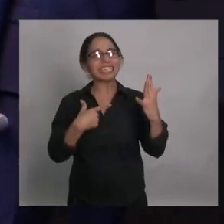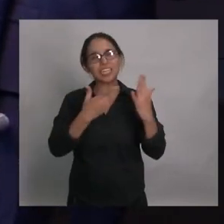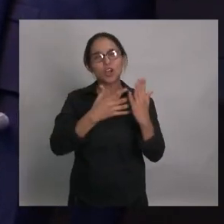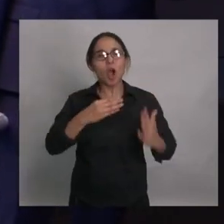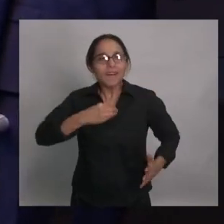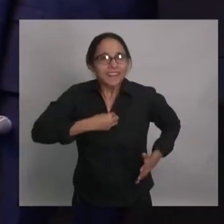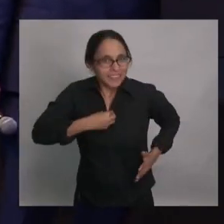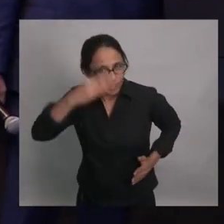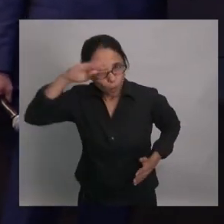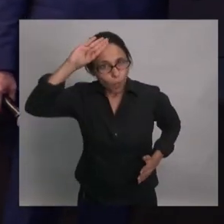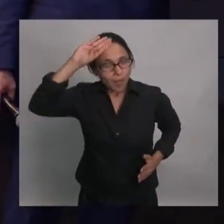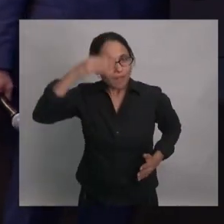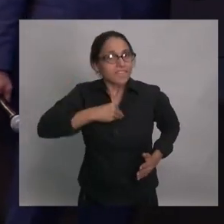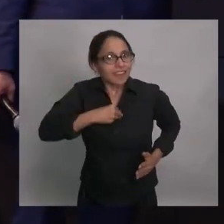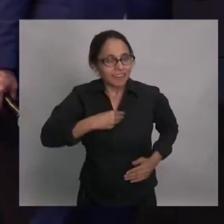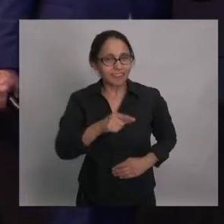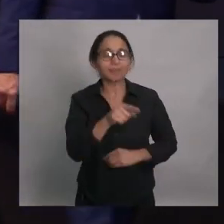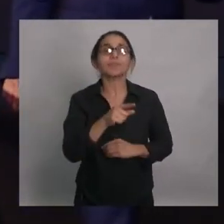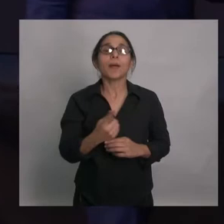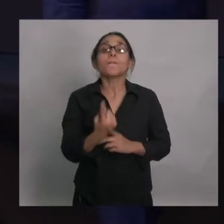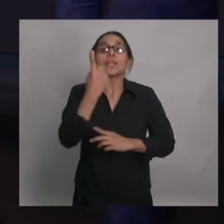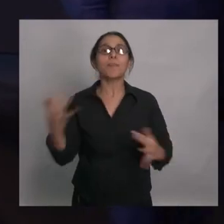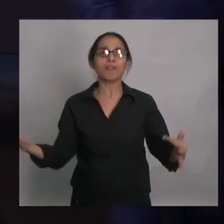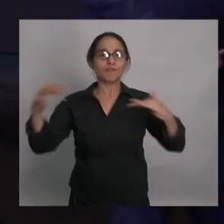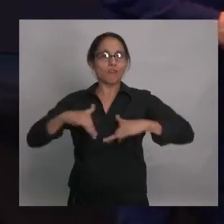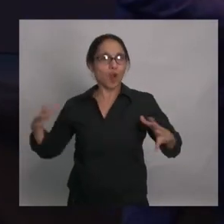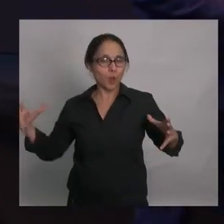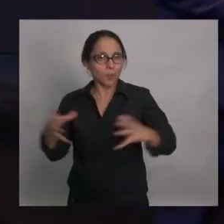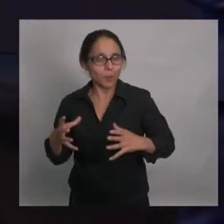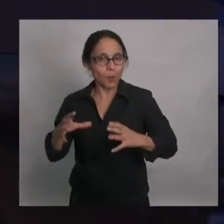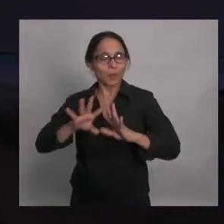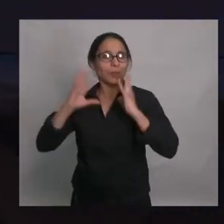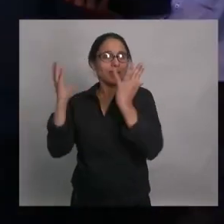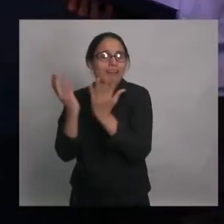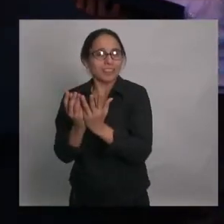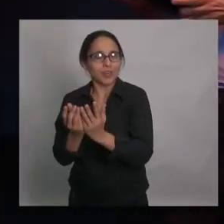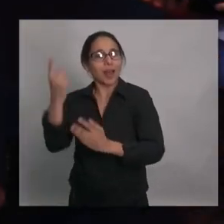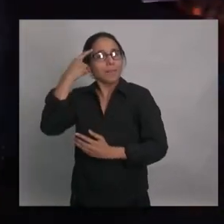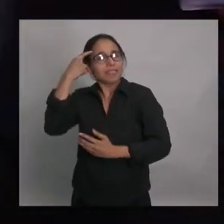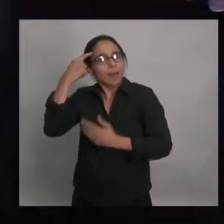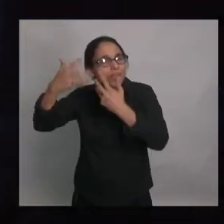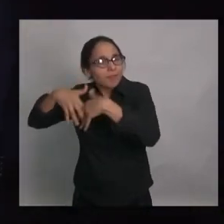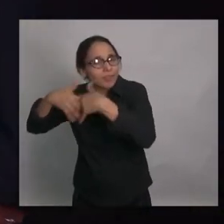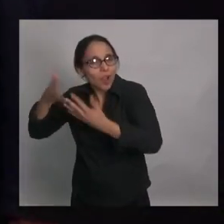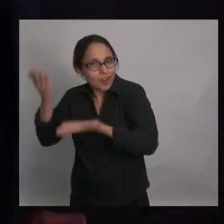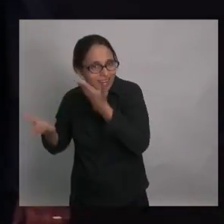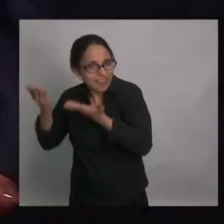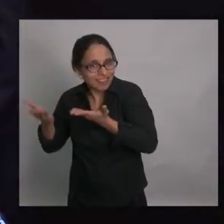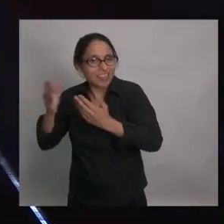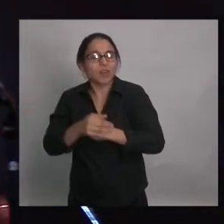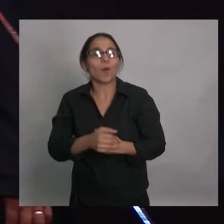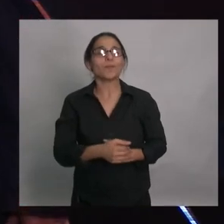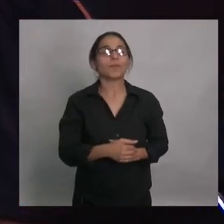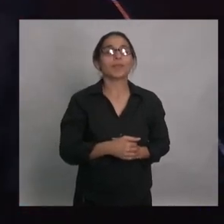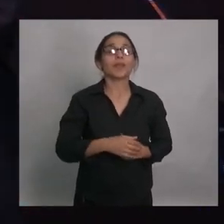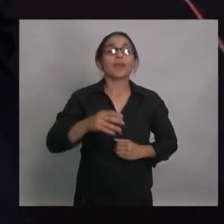en el primer foro internacional del pensamiento crítico le entrega el premio flacso